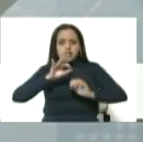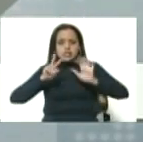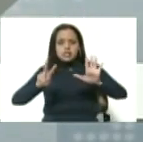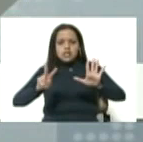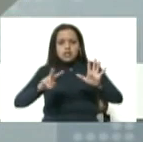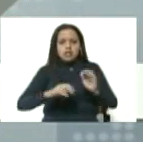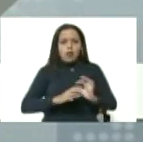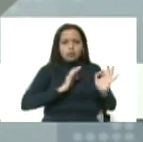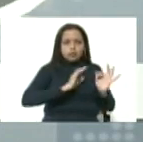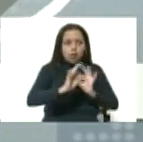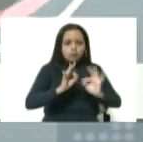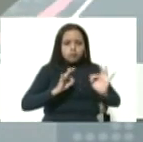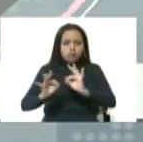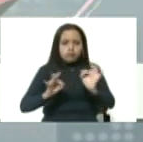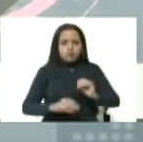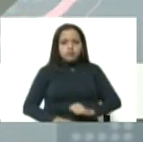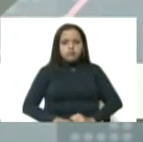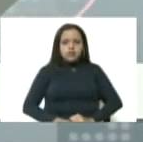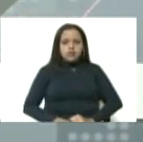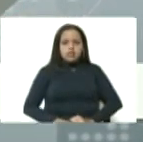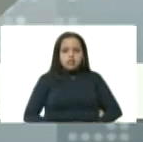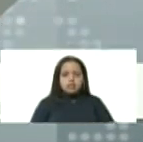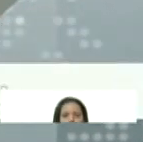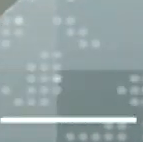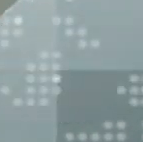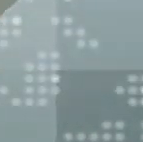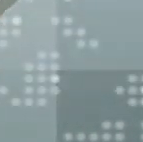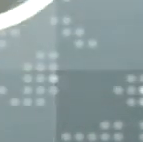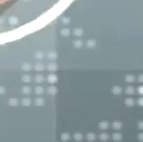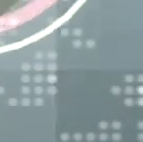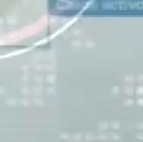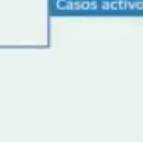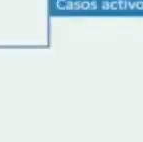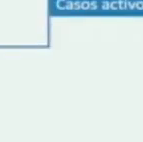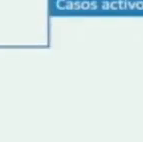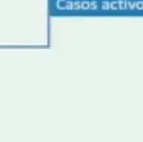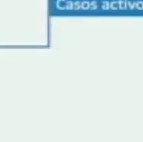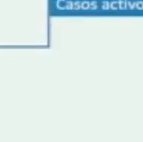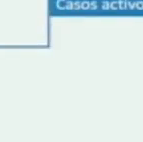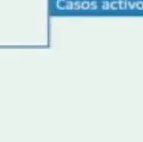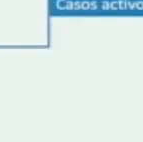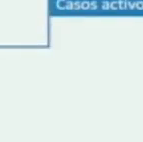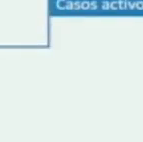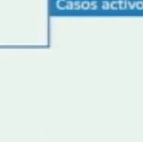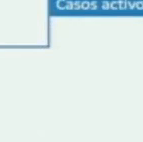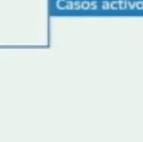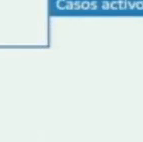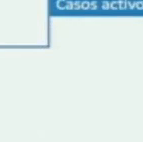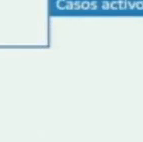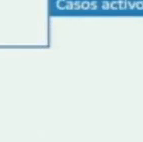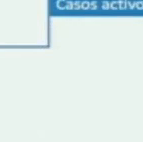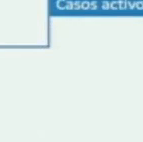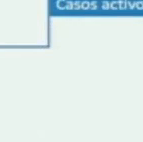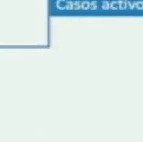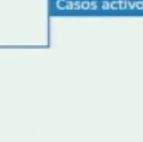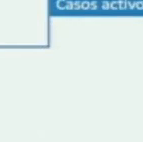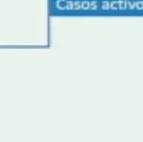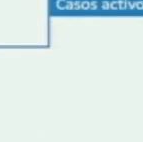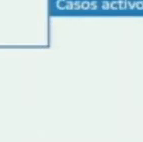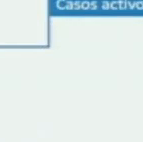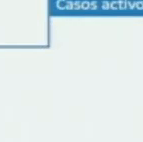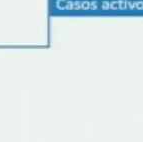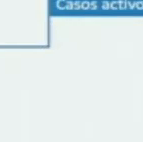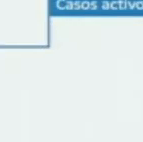casos de infección por COVID-19, repito, 6.537